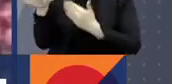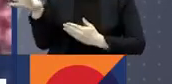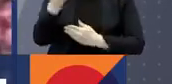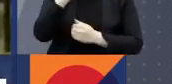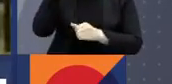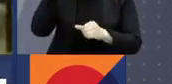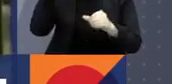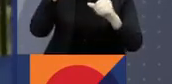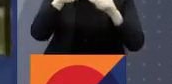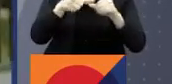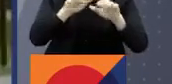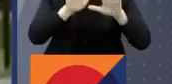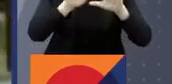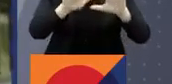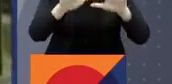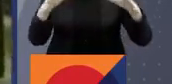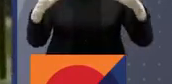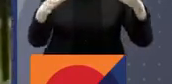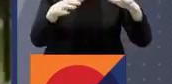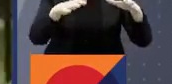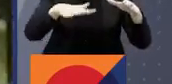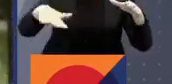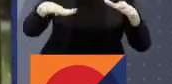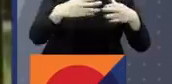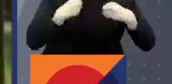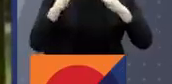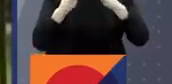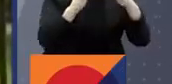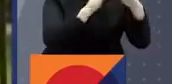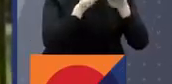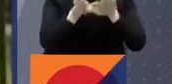Gitano, Macondo y las mariposas amarillas.